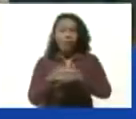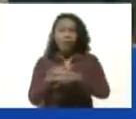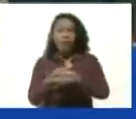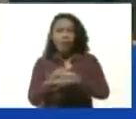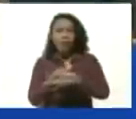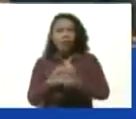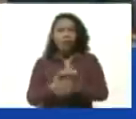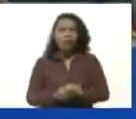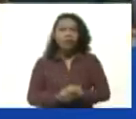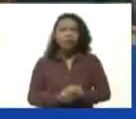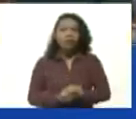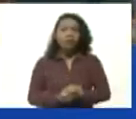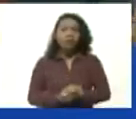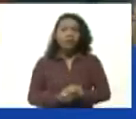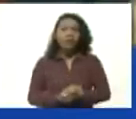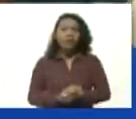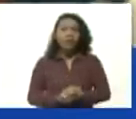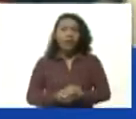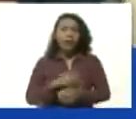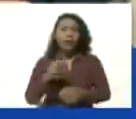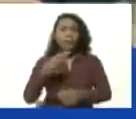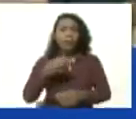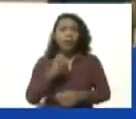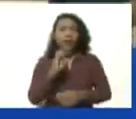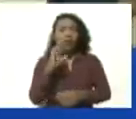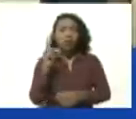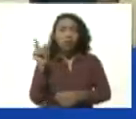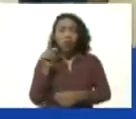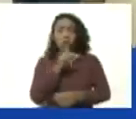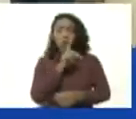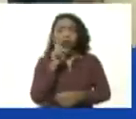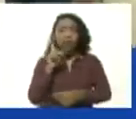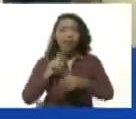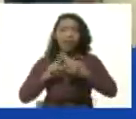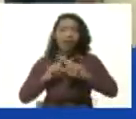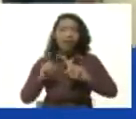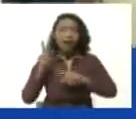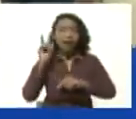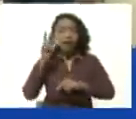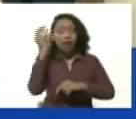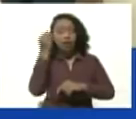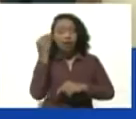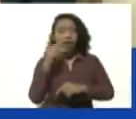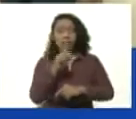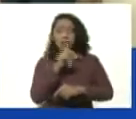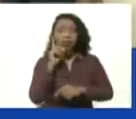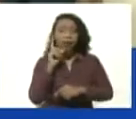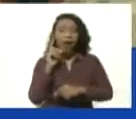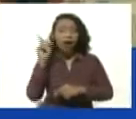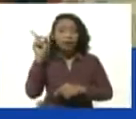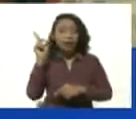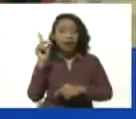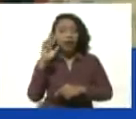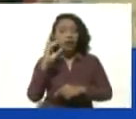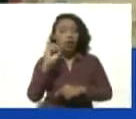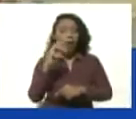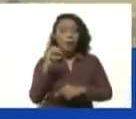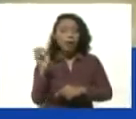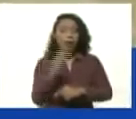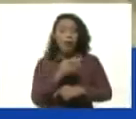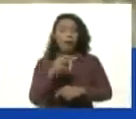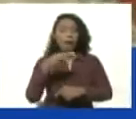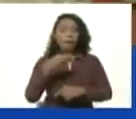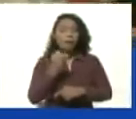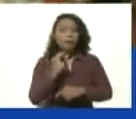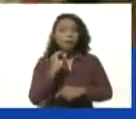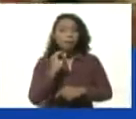Infantino. Ah, Pedro Infante, si tú vivieras en Italia, te llamaras en Roma, Pietro Infantino.